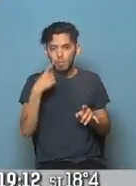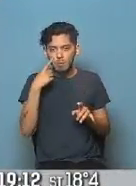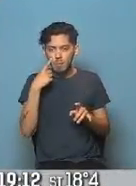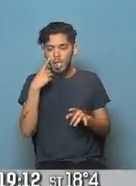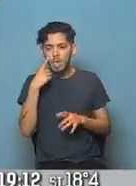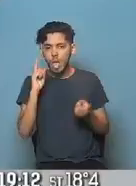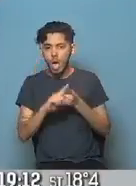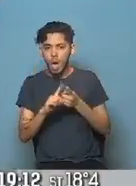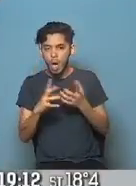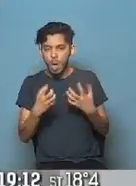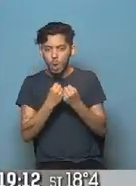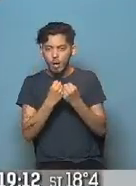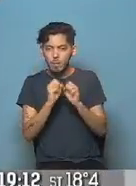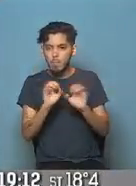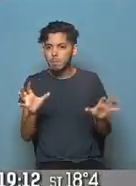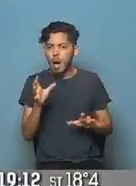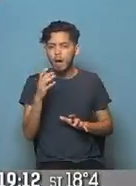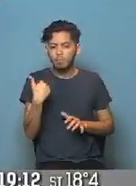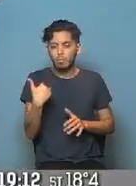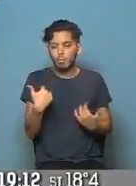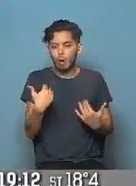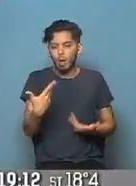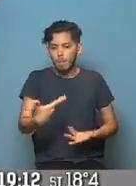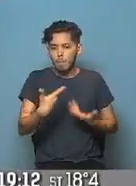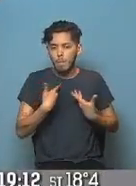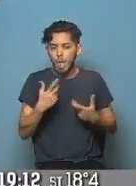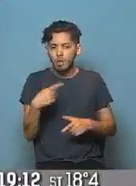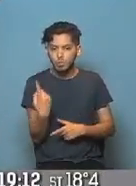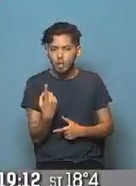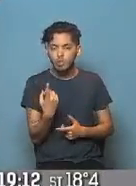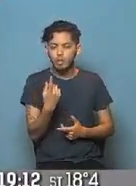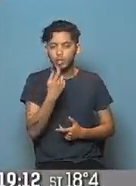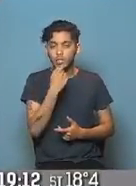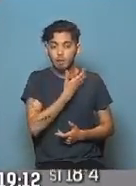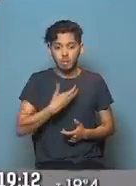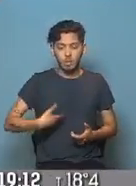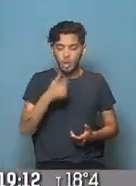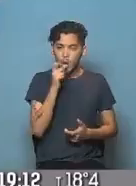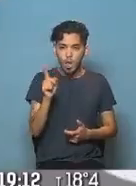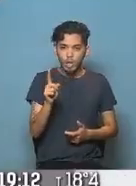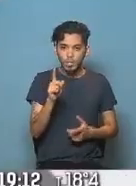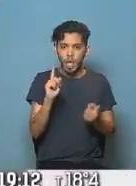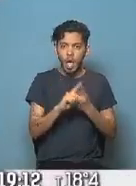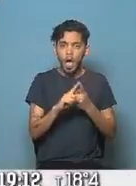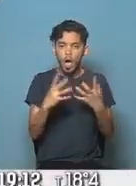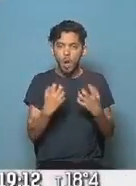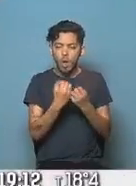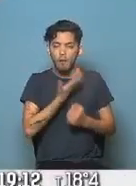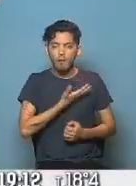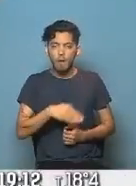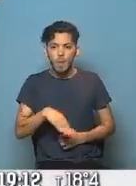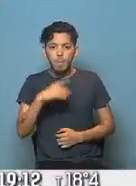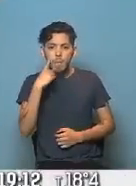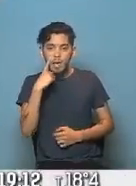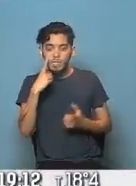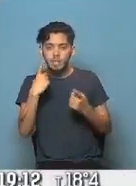Internacional. Entonces, mal se nos puede pedir a nosotros que aprobemos el presupuesto cuando el presidente no quiso que el acuerdo con el Fondo Monetario Internacional